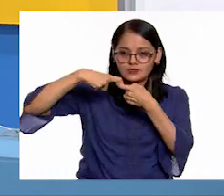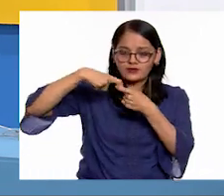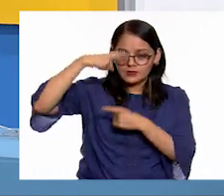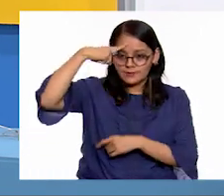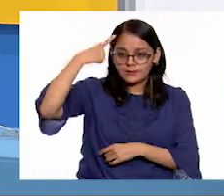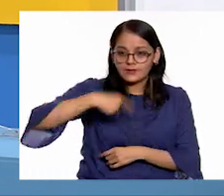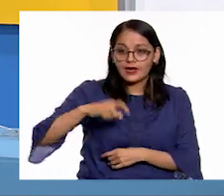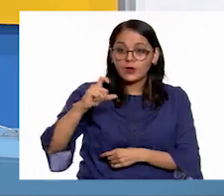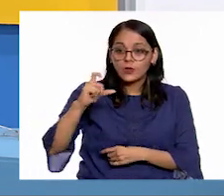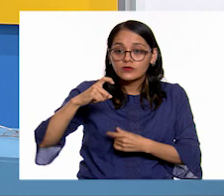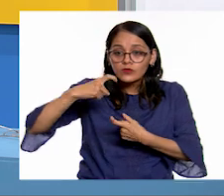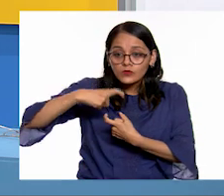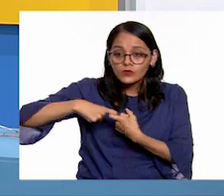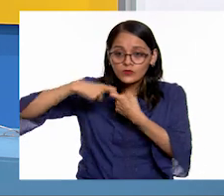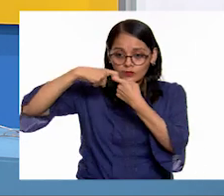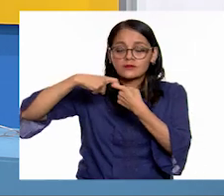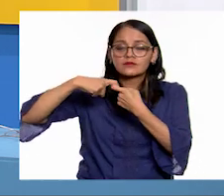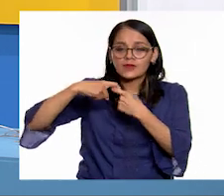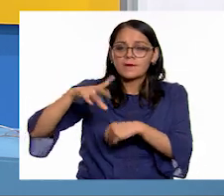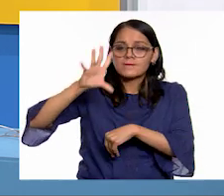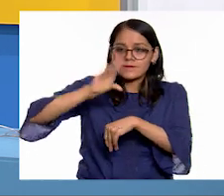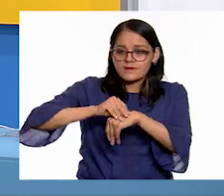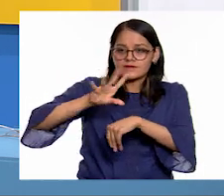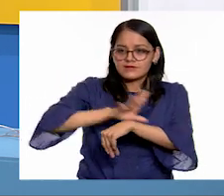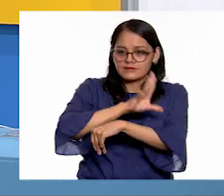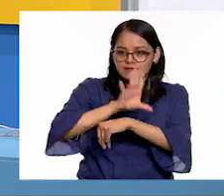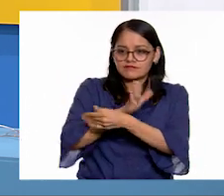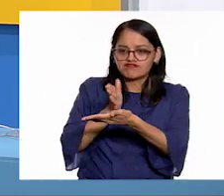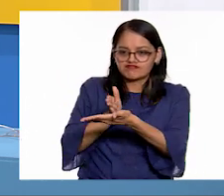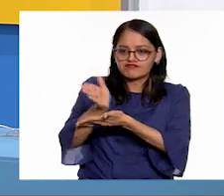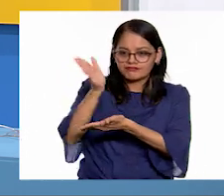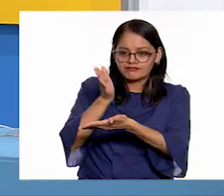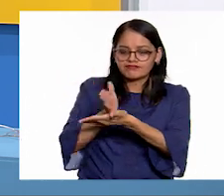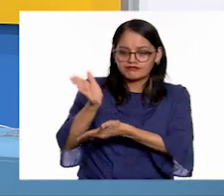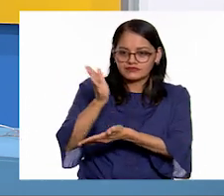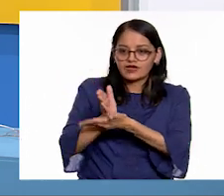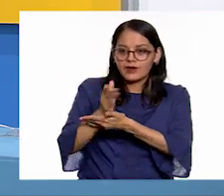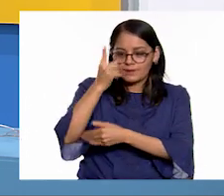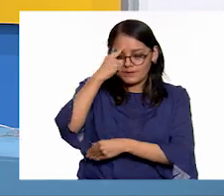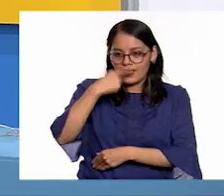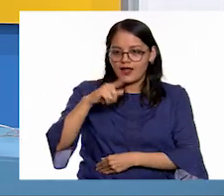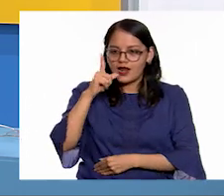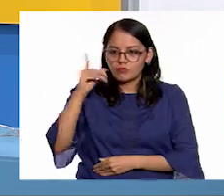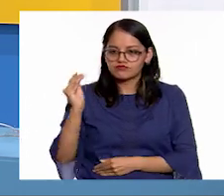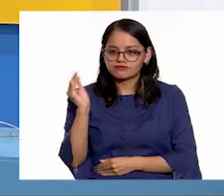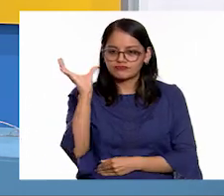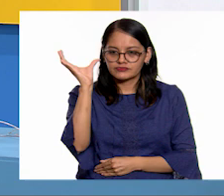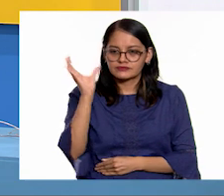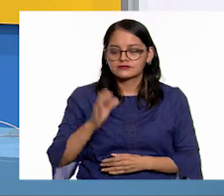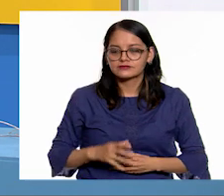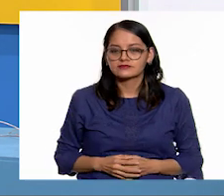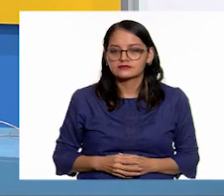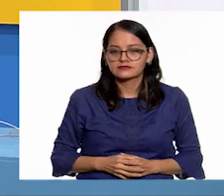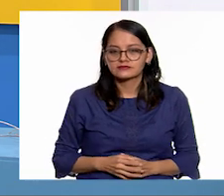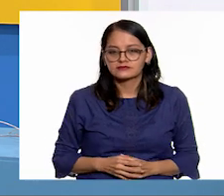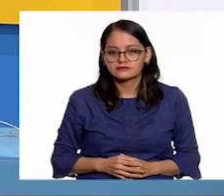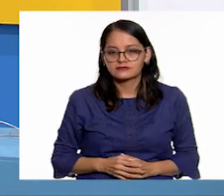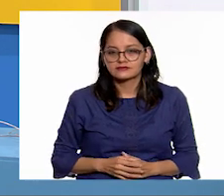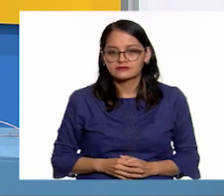que al unirlos permitan el paso de la energía eléctrica hacia el foco. A ver. ver, maestra.